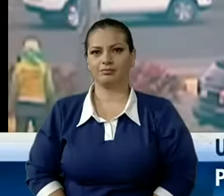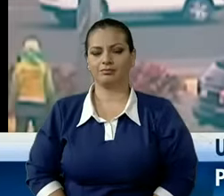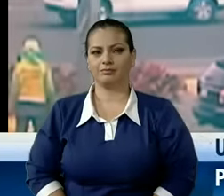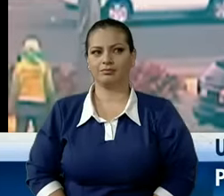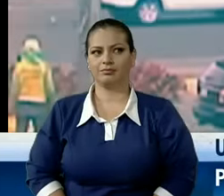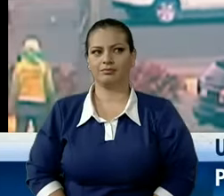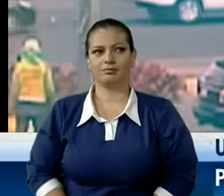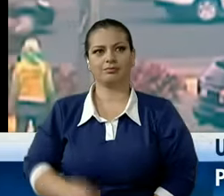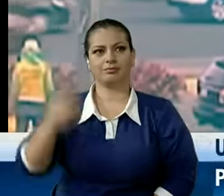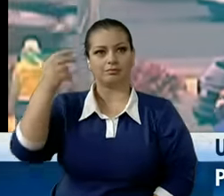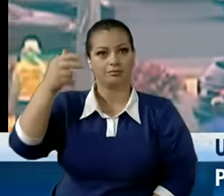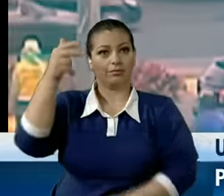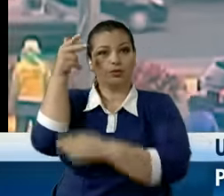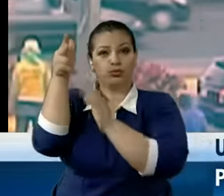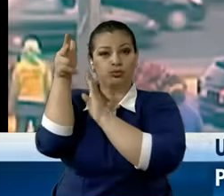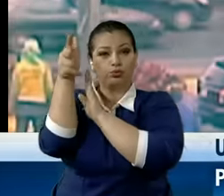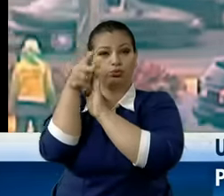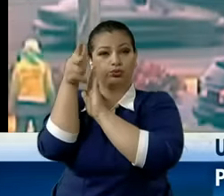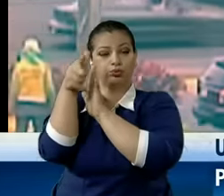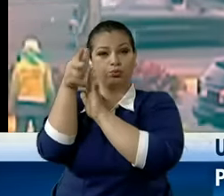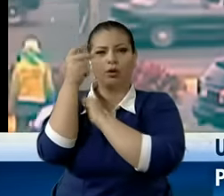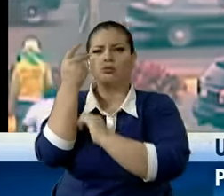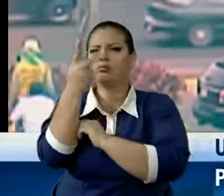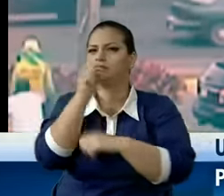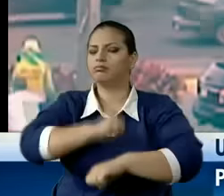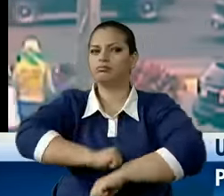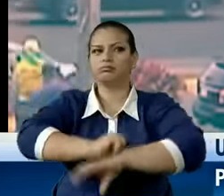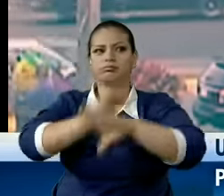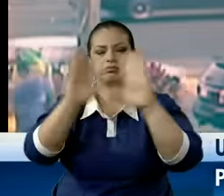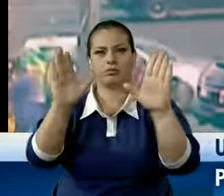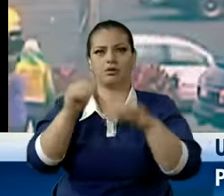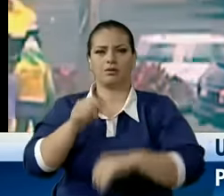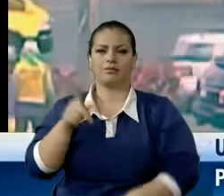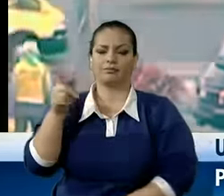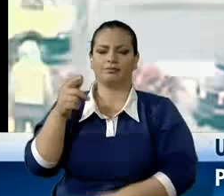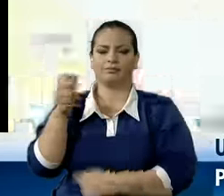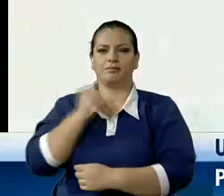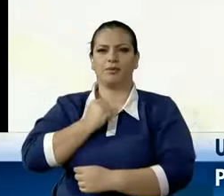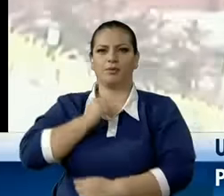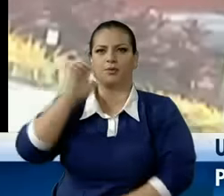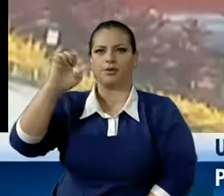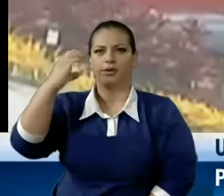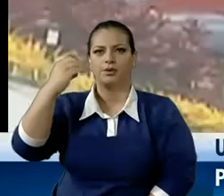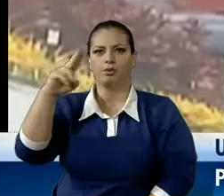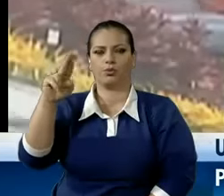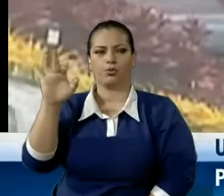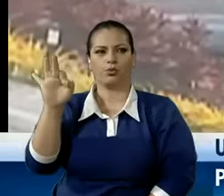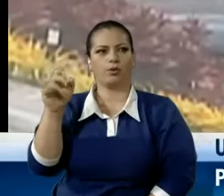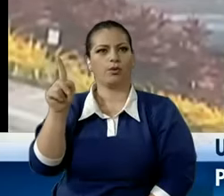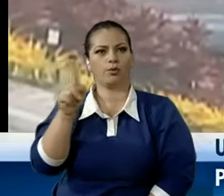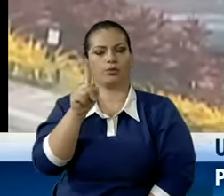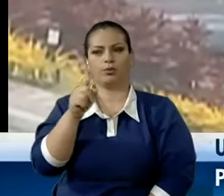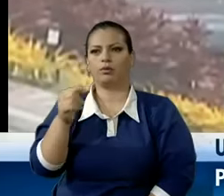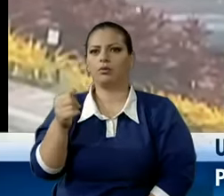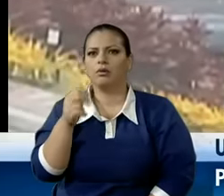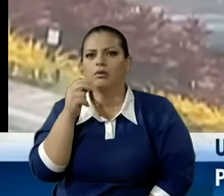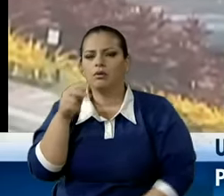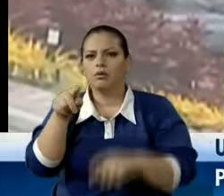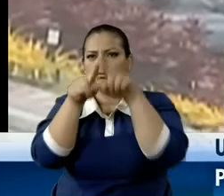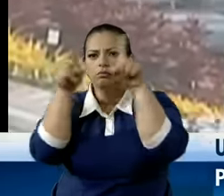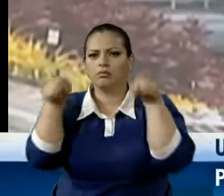El video operador de una de las cámaras del sistema de vigilancia EQ911 se percató de la emergencia y dio aviso a